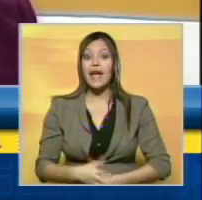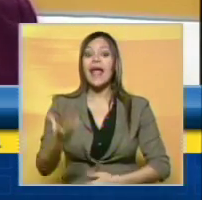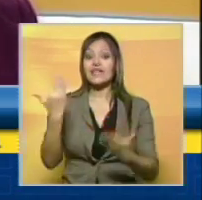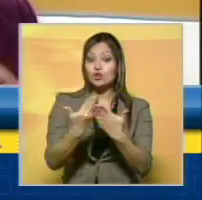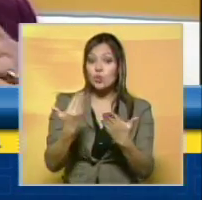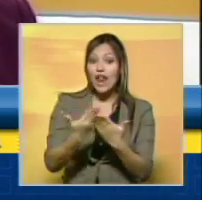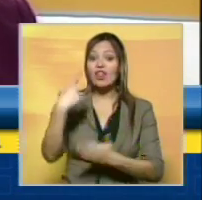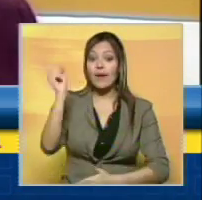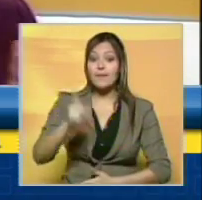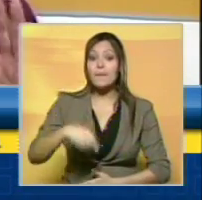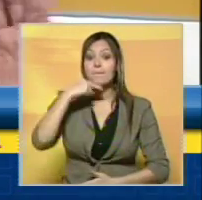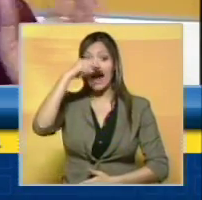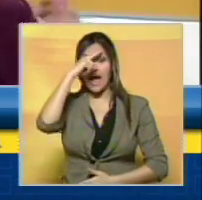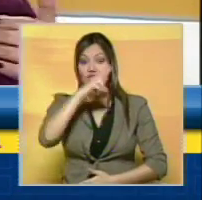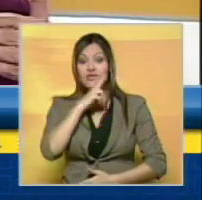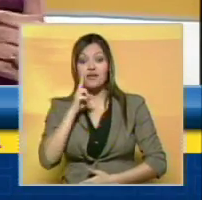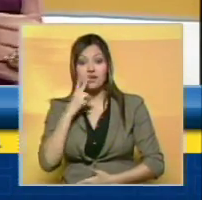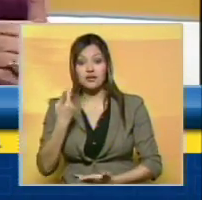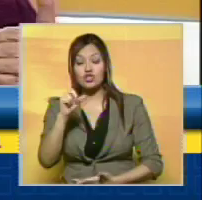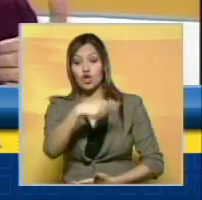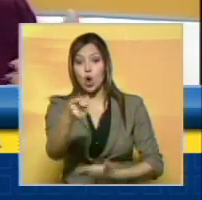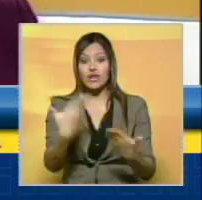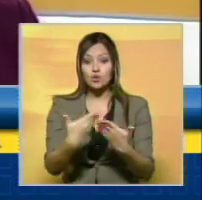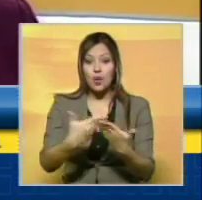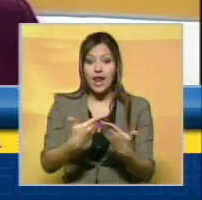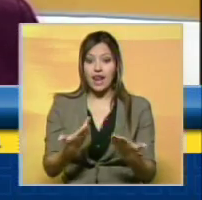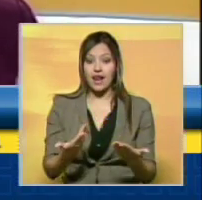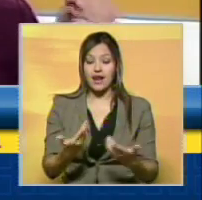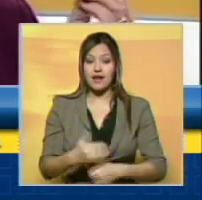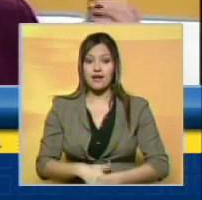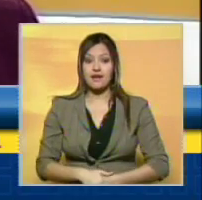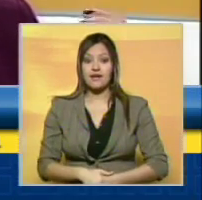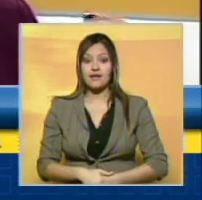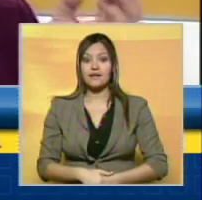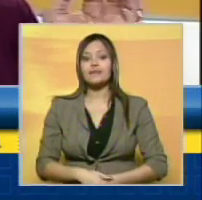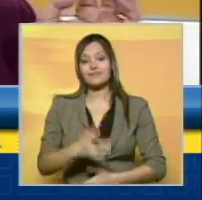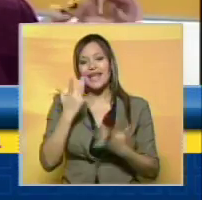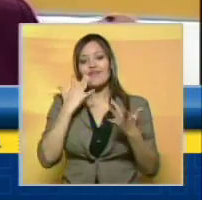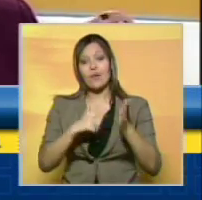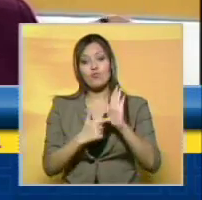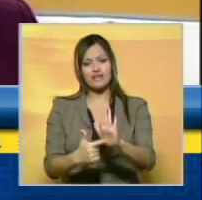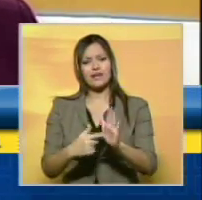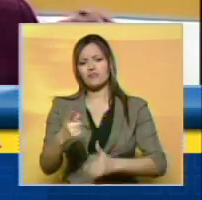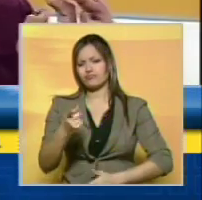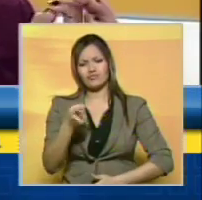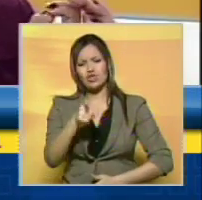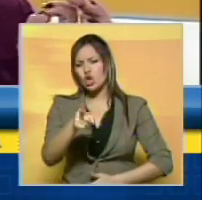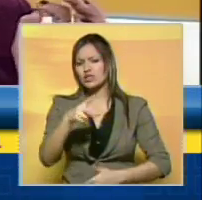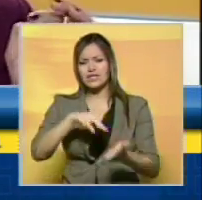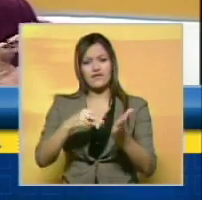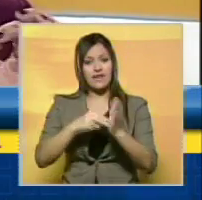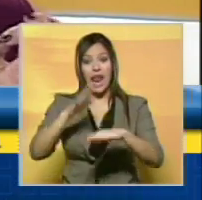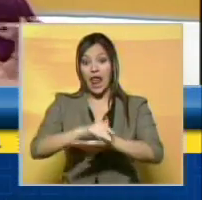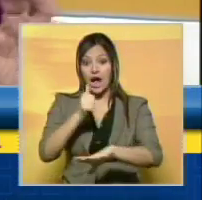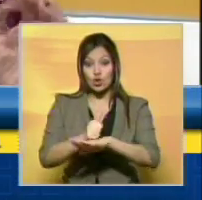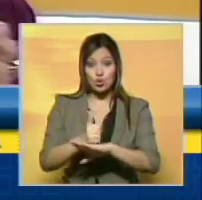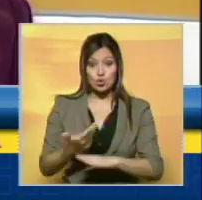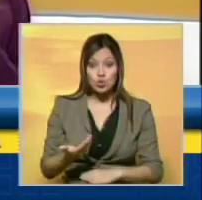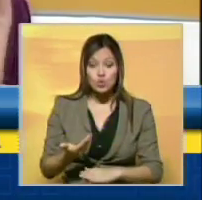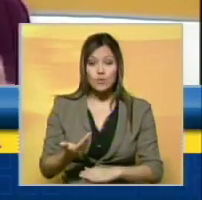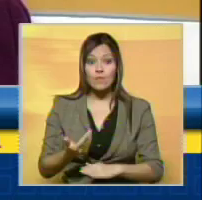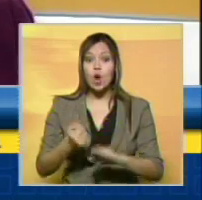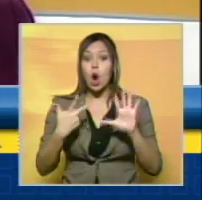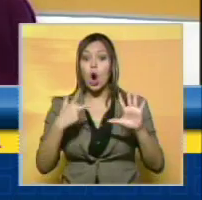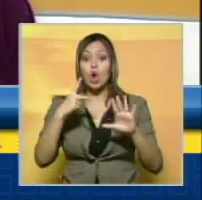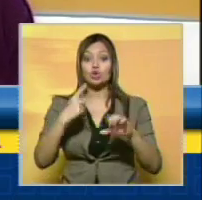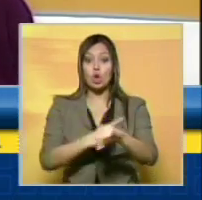la escolaridad de los padres. Hay una serie de variables mediadoras que demuestran que no necesariamente un niño que está 8